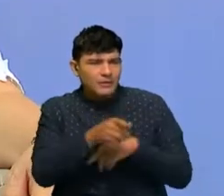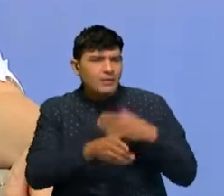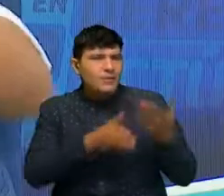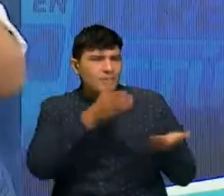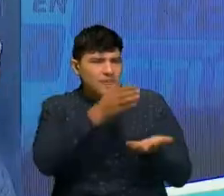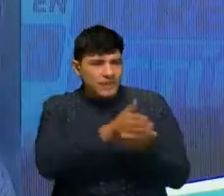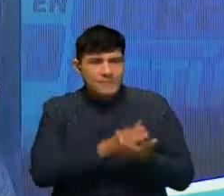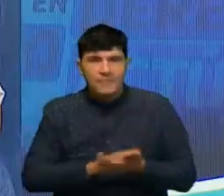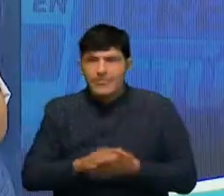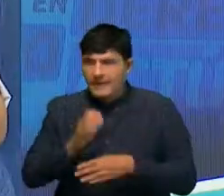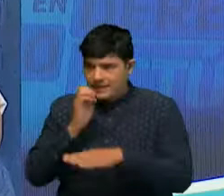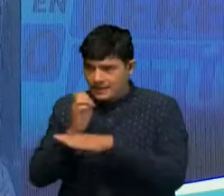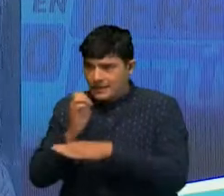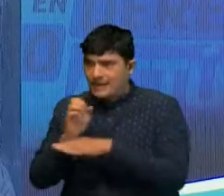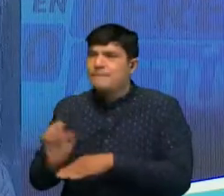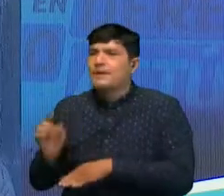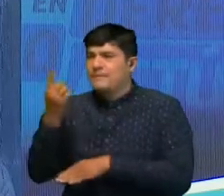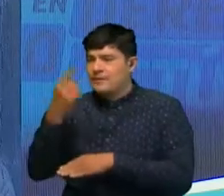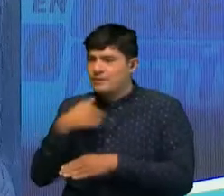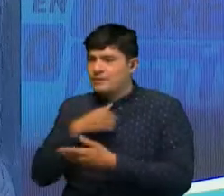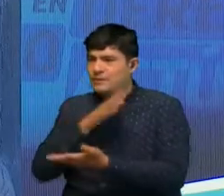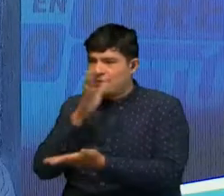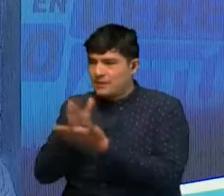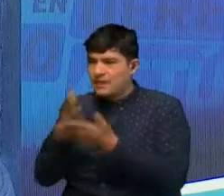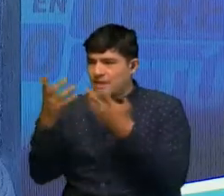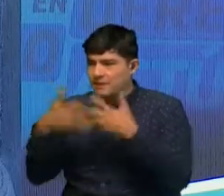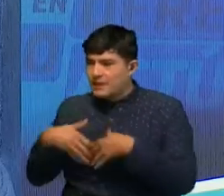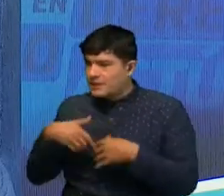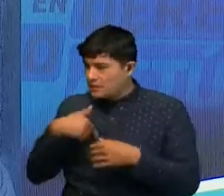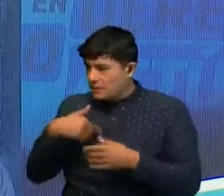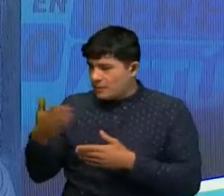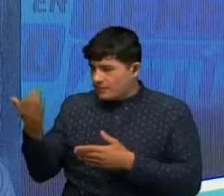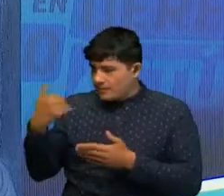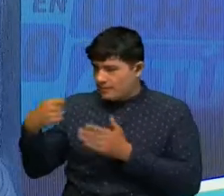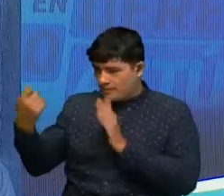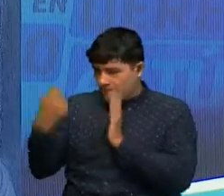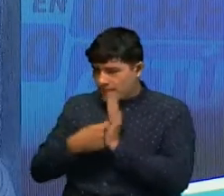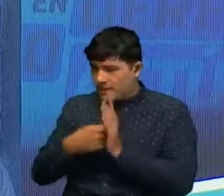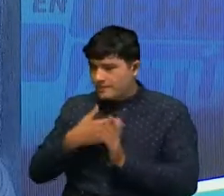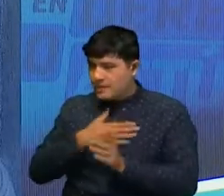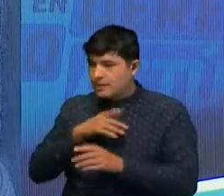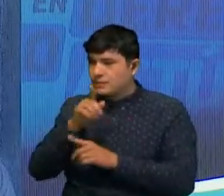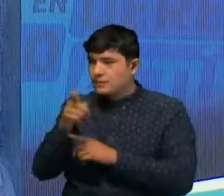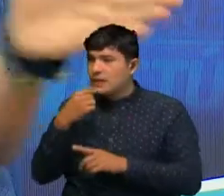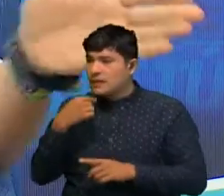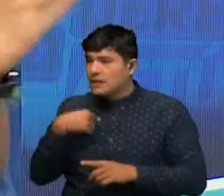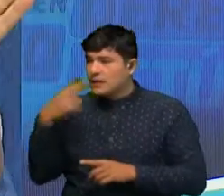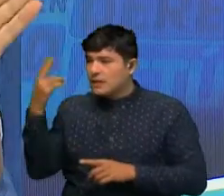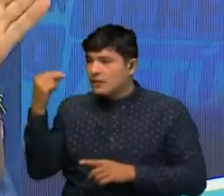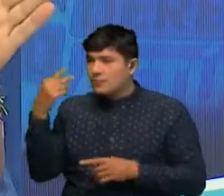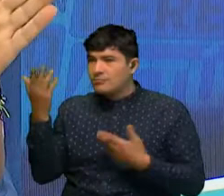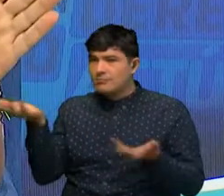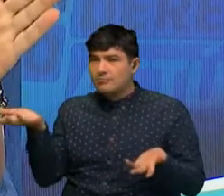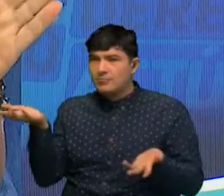Ministerio. De ir a hablar con la entidad primero, ¿no? Decirle, venga, yo vengo por mi liquidación. Entonces, si ahí ya le dicen que no, va